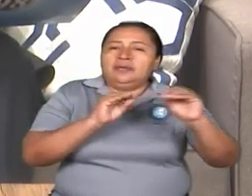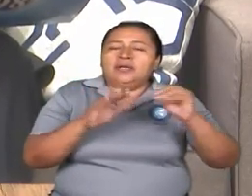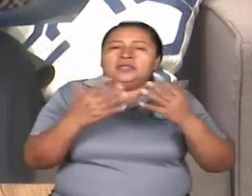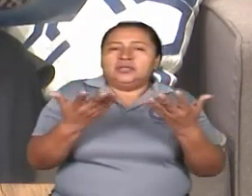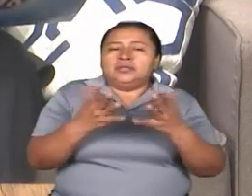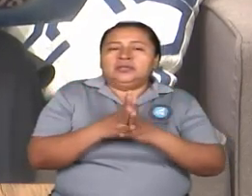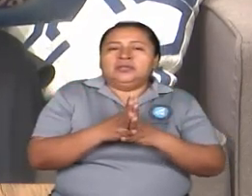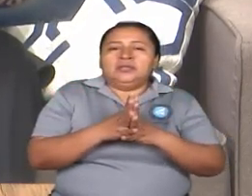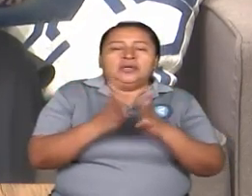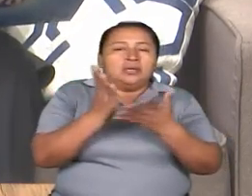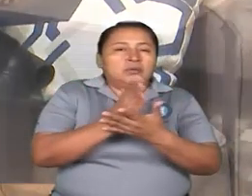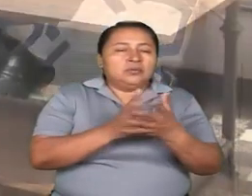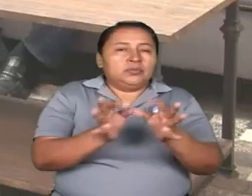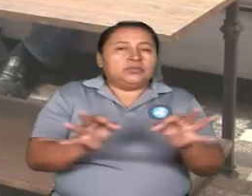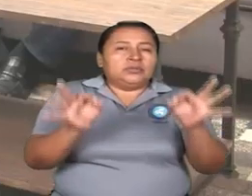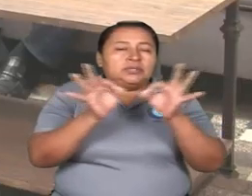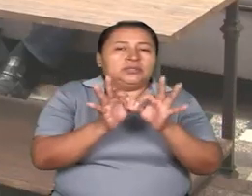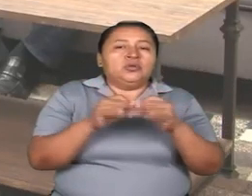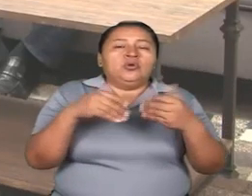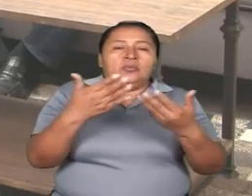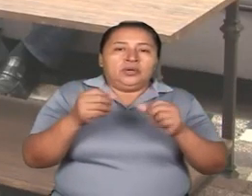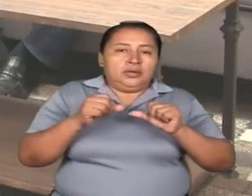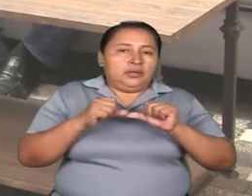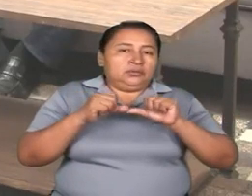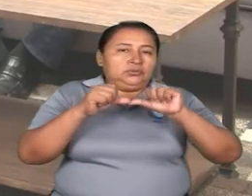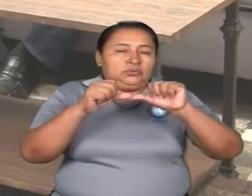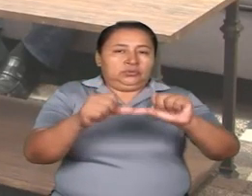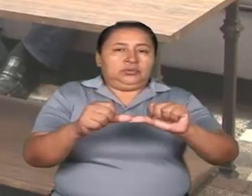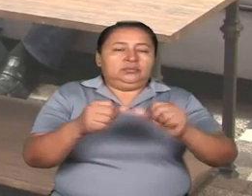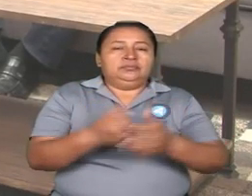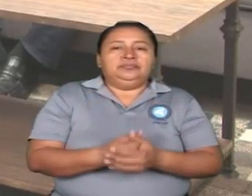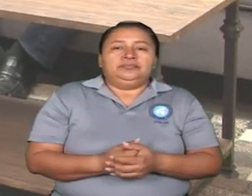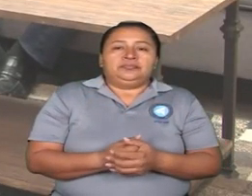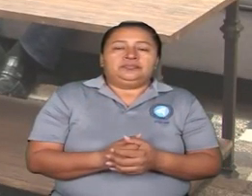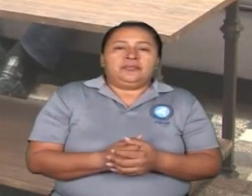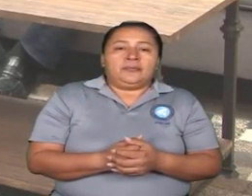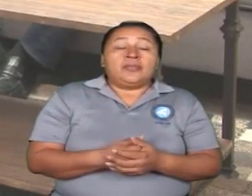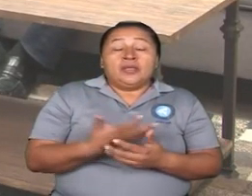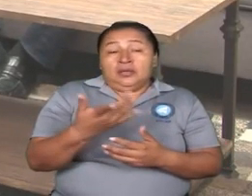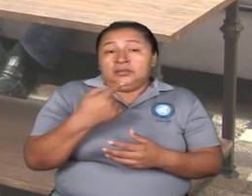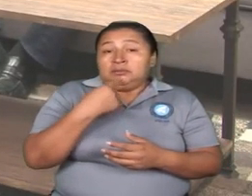cuestión importante como lo es la continuidad. Correcto. Mira,